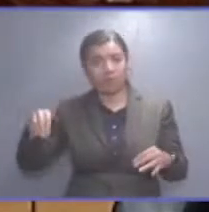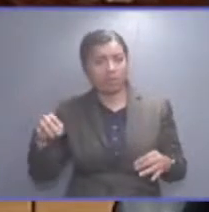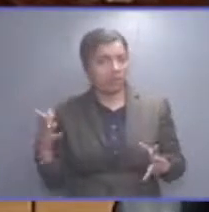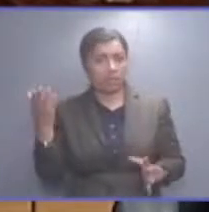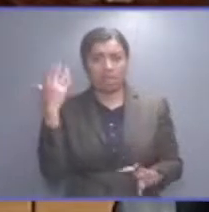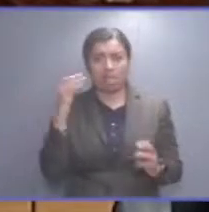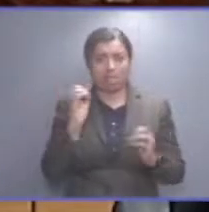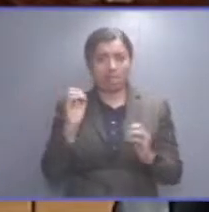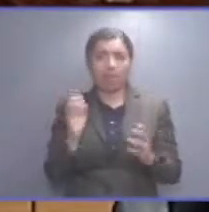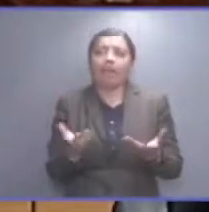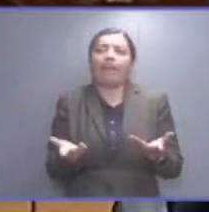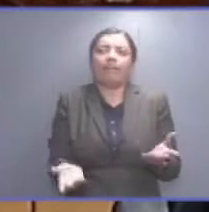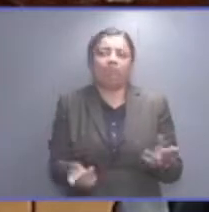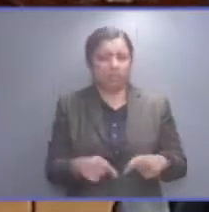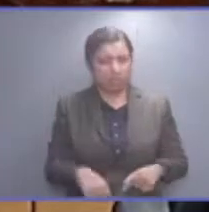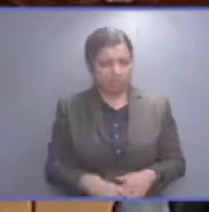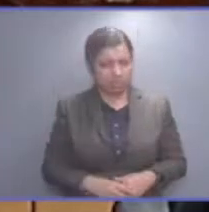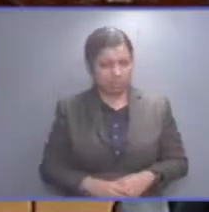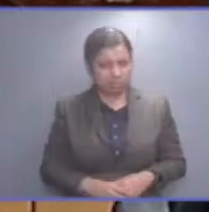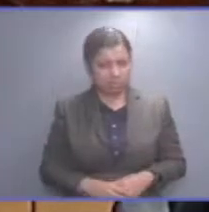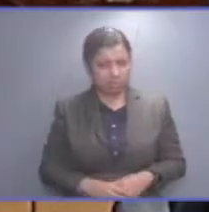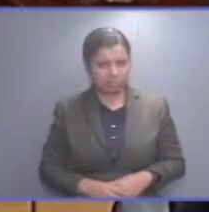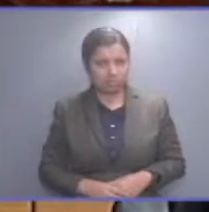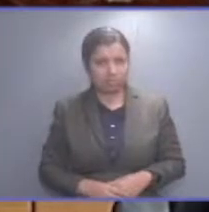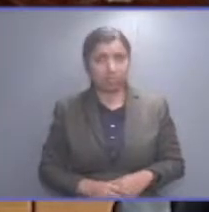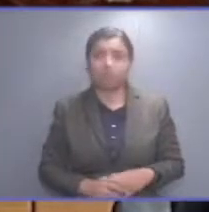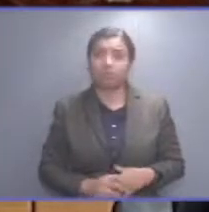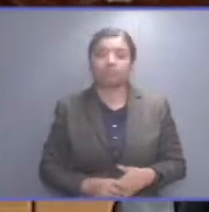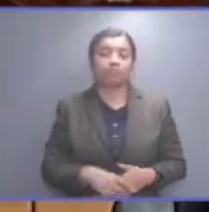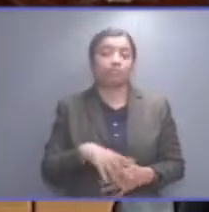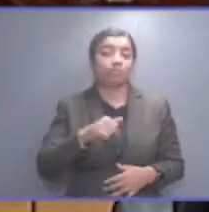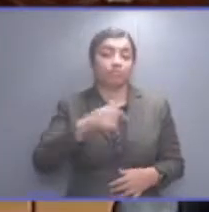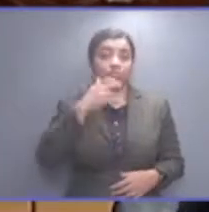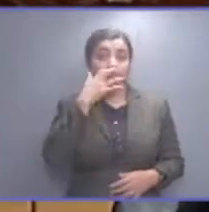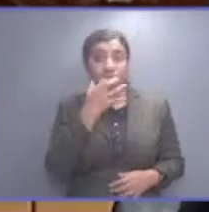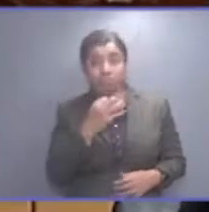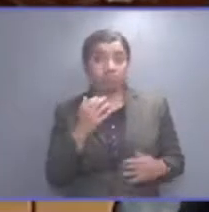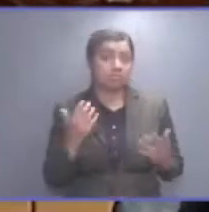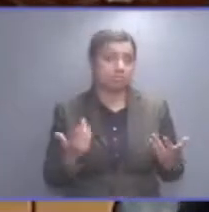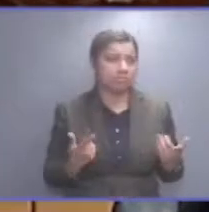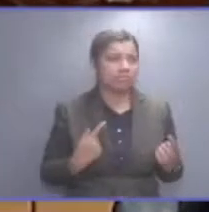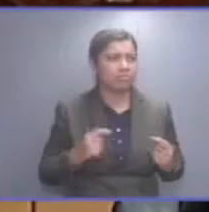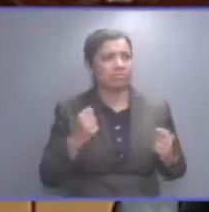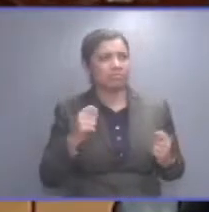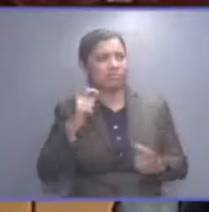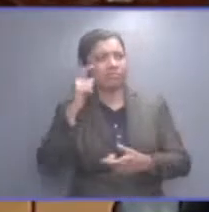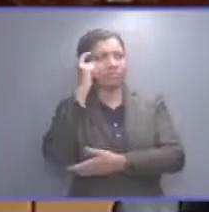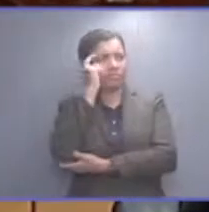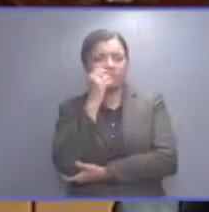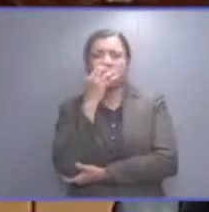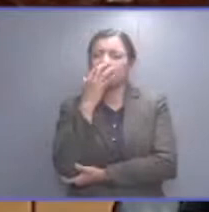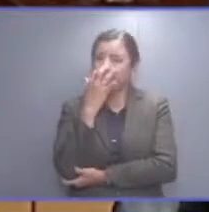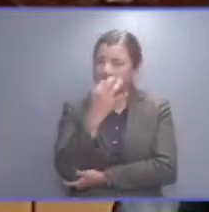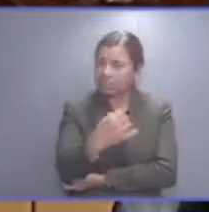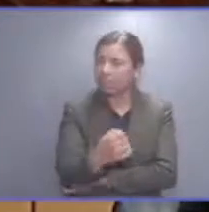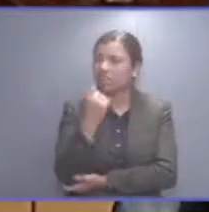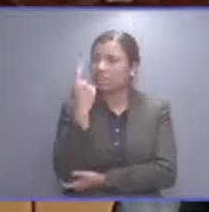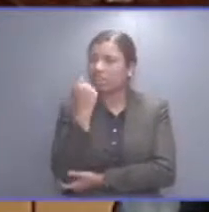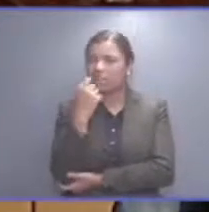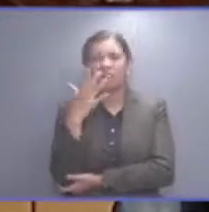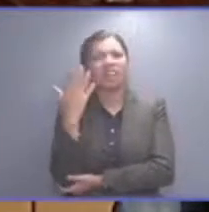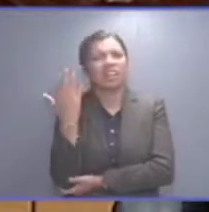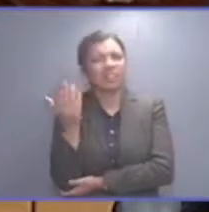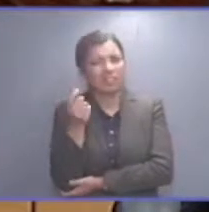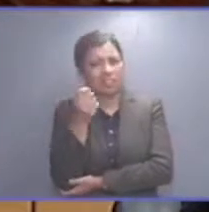era inexistente, y la verdad es que trato de verdad de entender a qué tipo